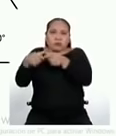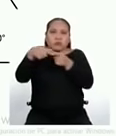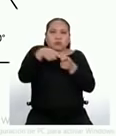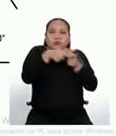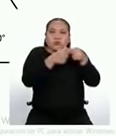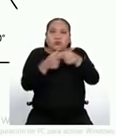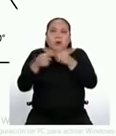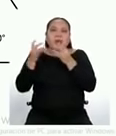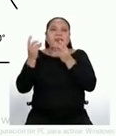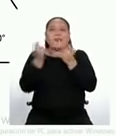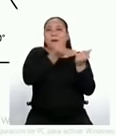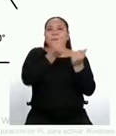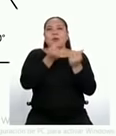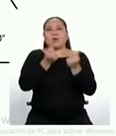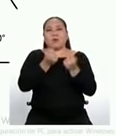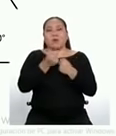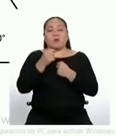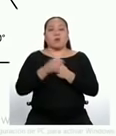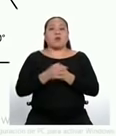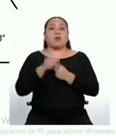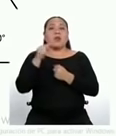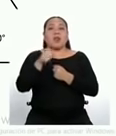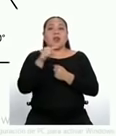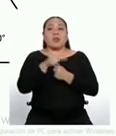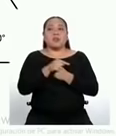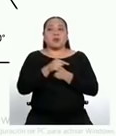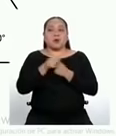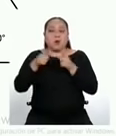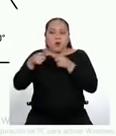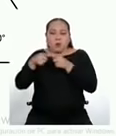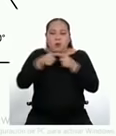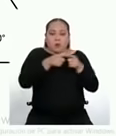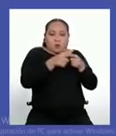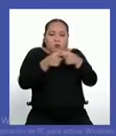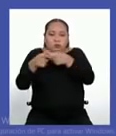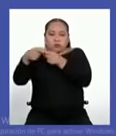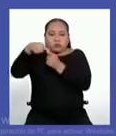y a mayor velocidad. Eso quiere decir que va cortando el viento.